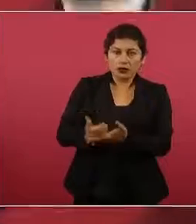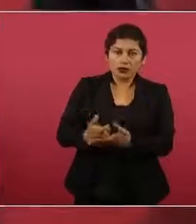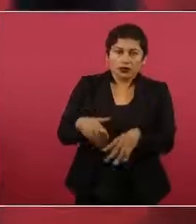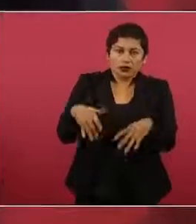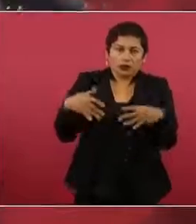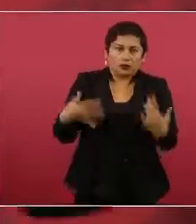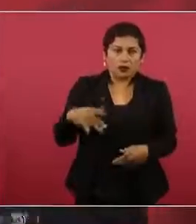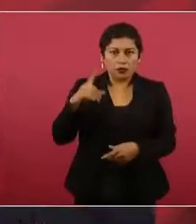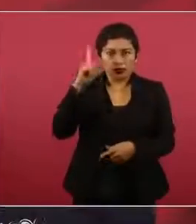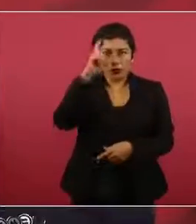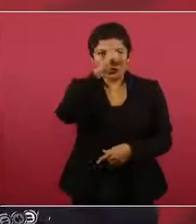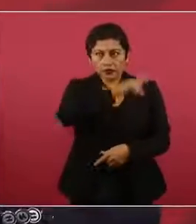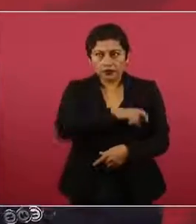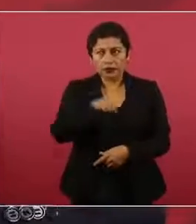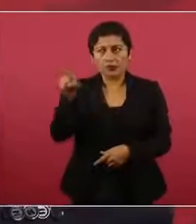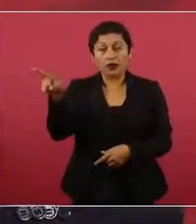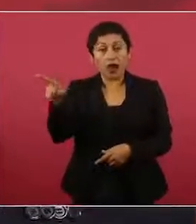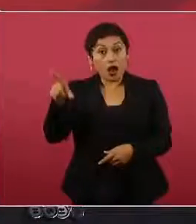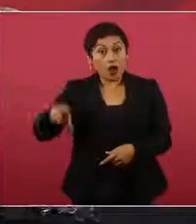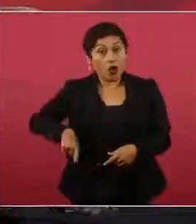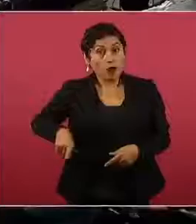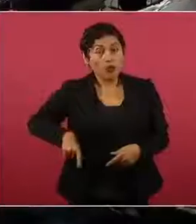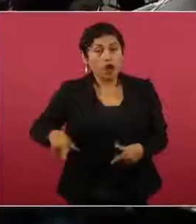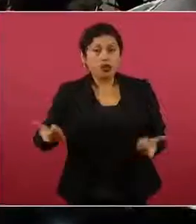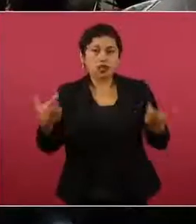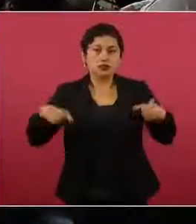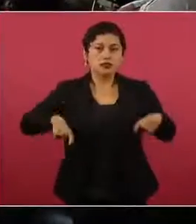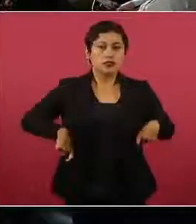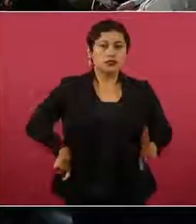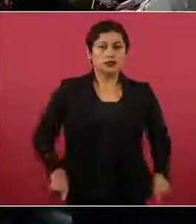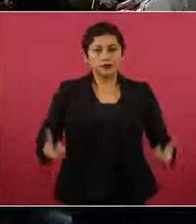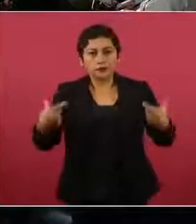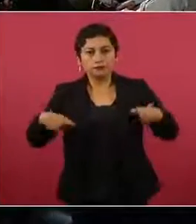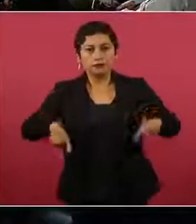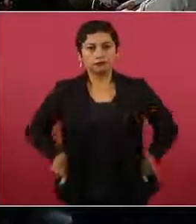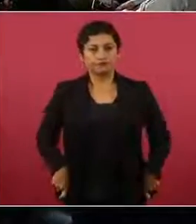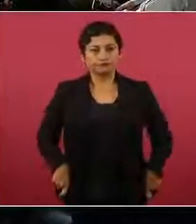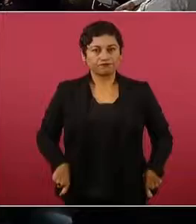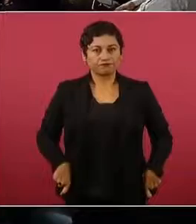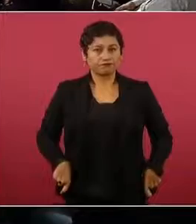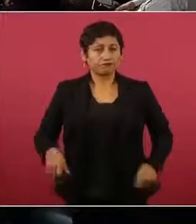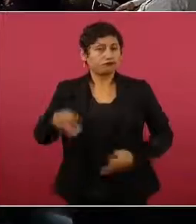Y todo quedaba en el mismo gobierno.